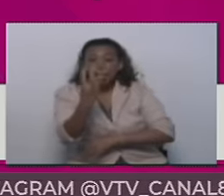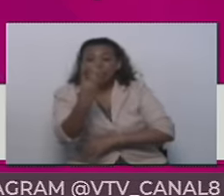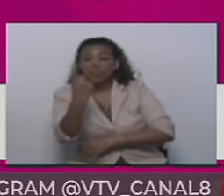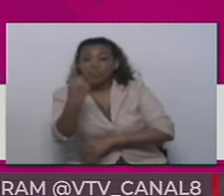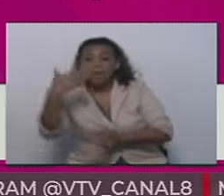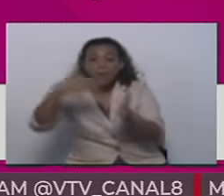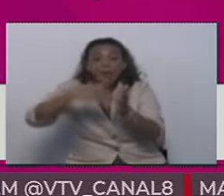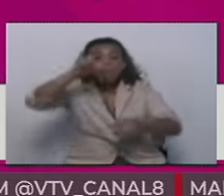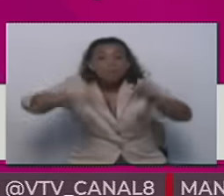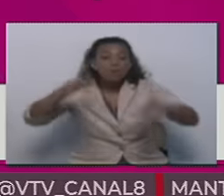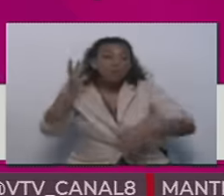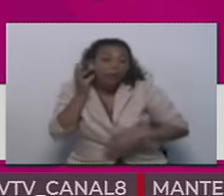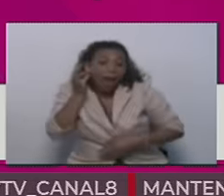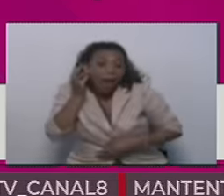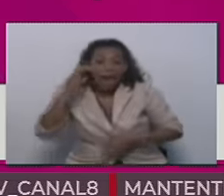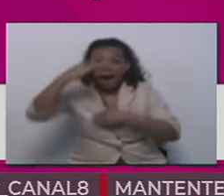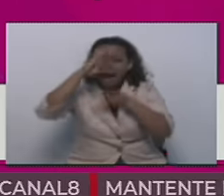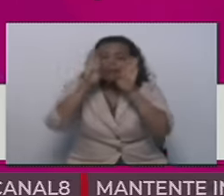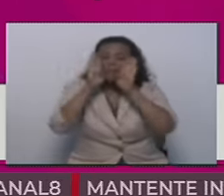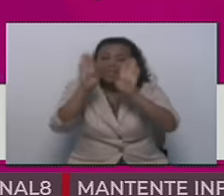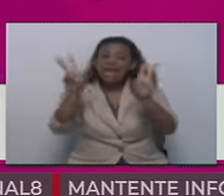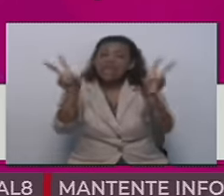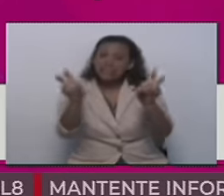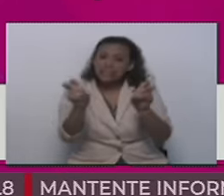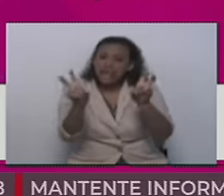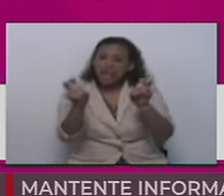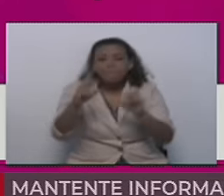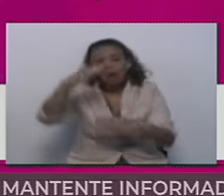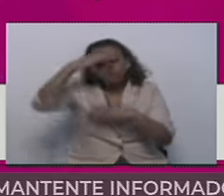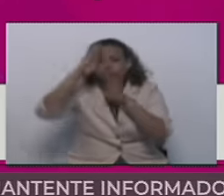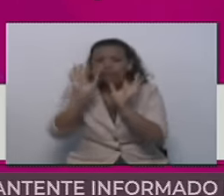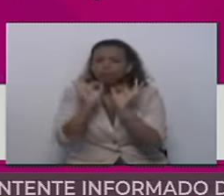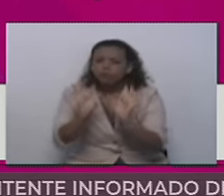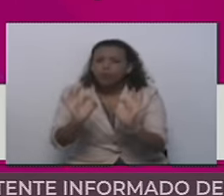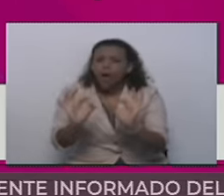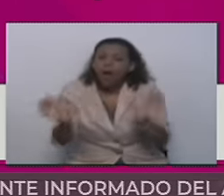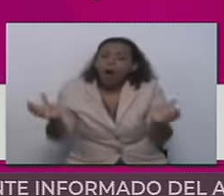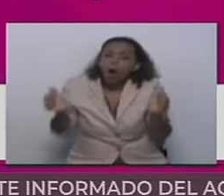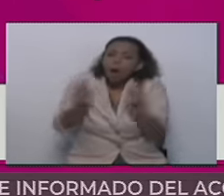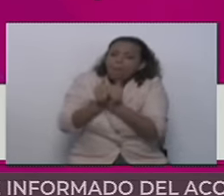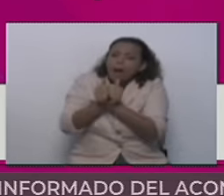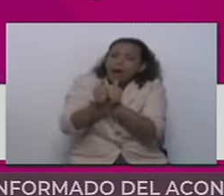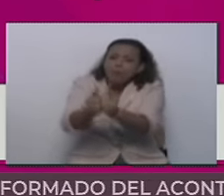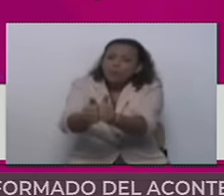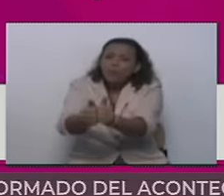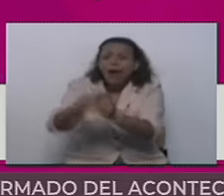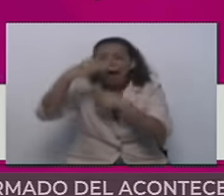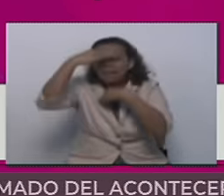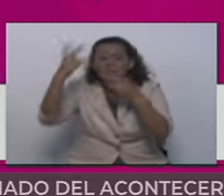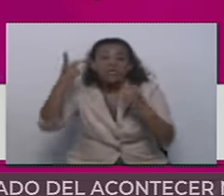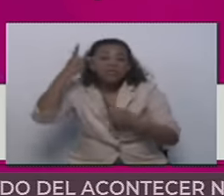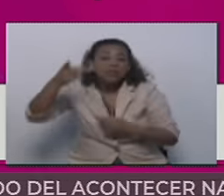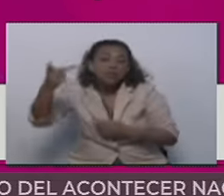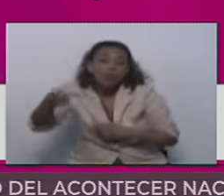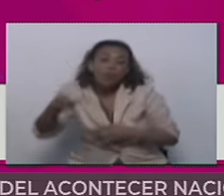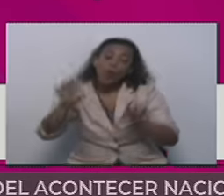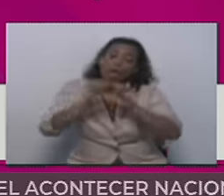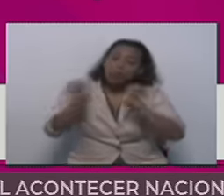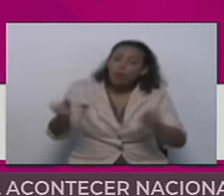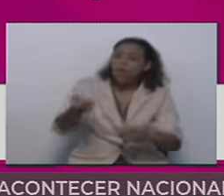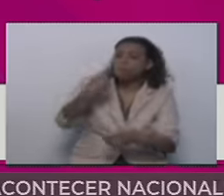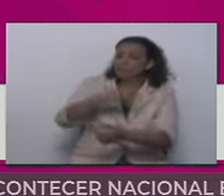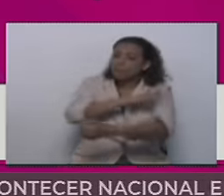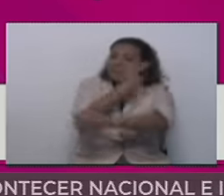1.641.000. Hemos avanzado en la atención, en la dedicación, en el acompañamiento, en la atención psicológica, en la dotación de